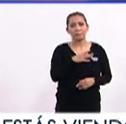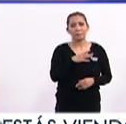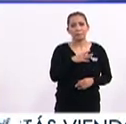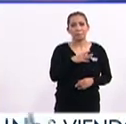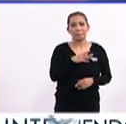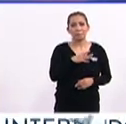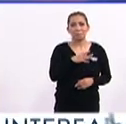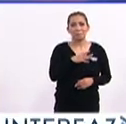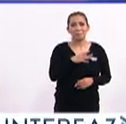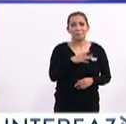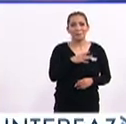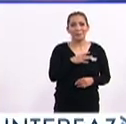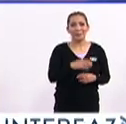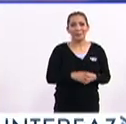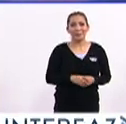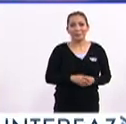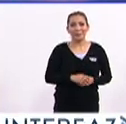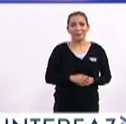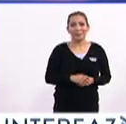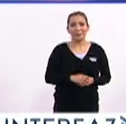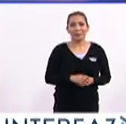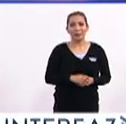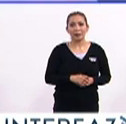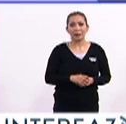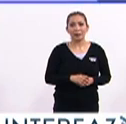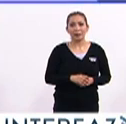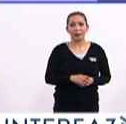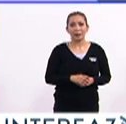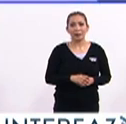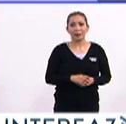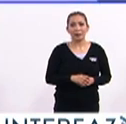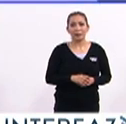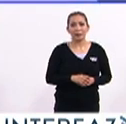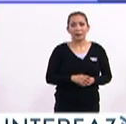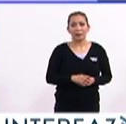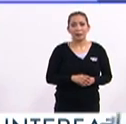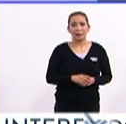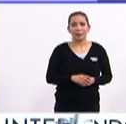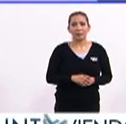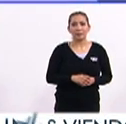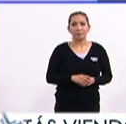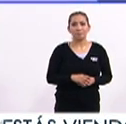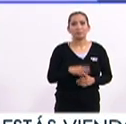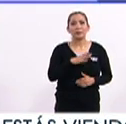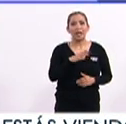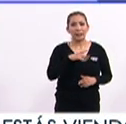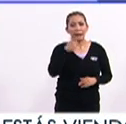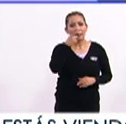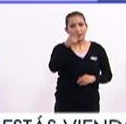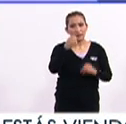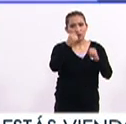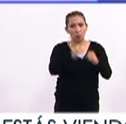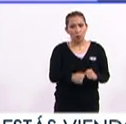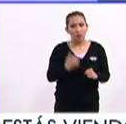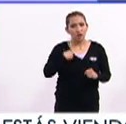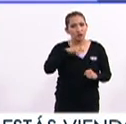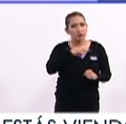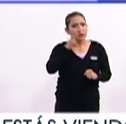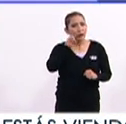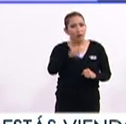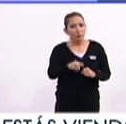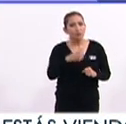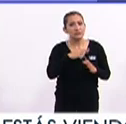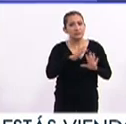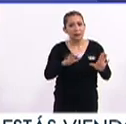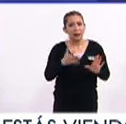toxicología aguda, de toxicología de dosis continua. Hay que asegurarnos que, pues